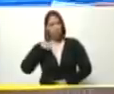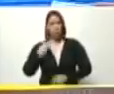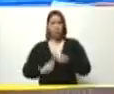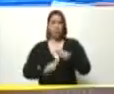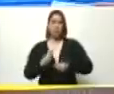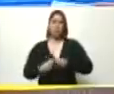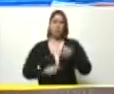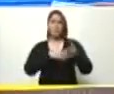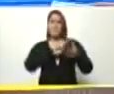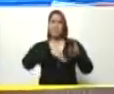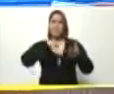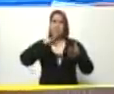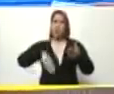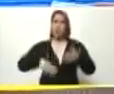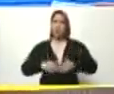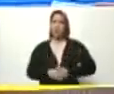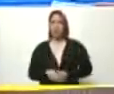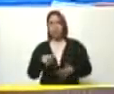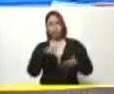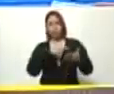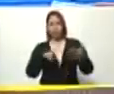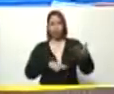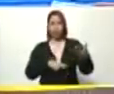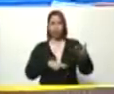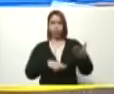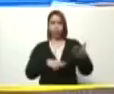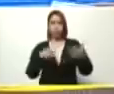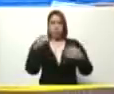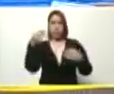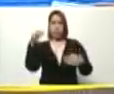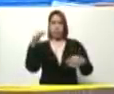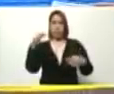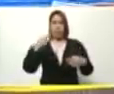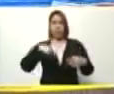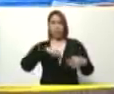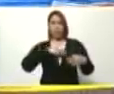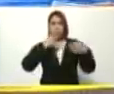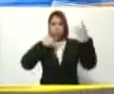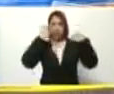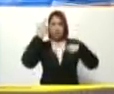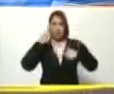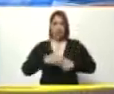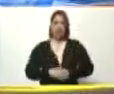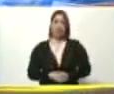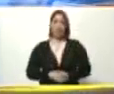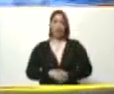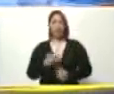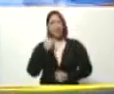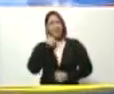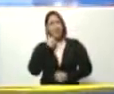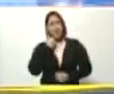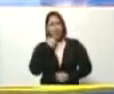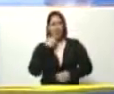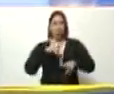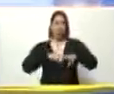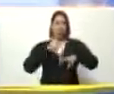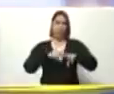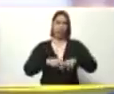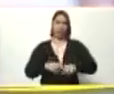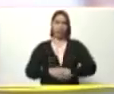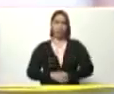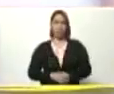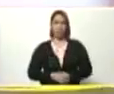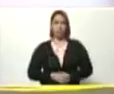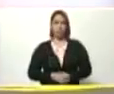Barcelona, leyendo una carta de nuestro comandante supremo que estaba convaleciente en La Habana, producto